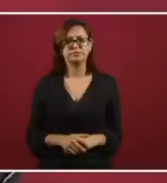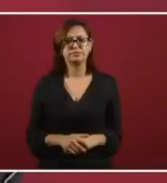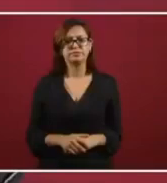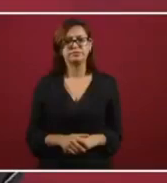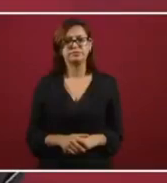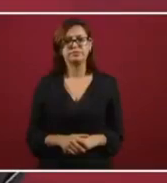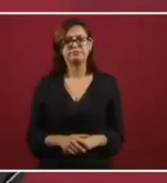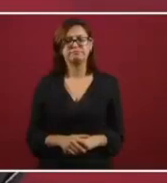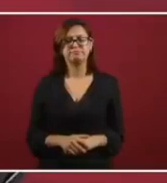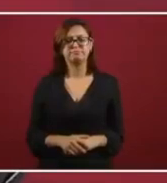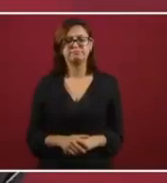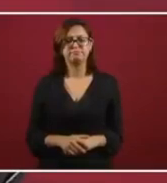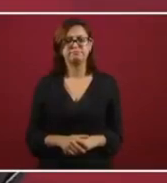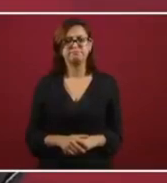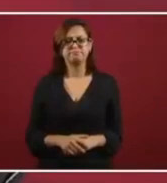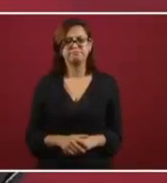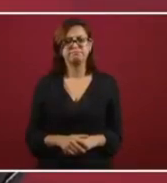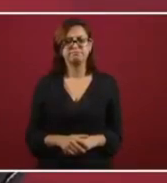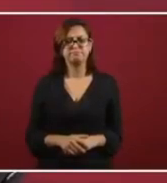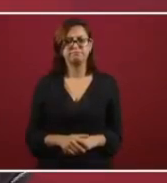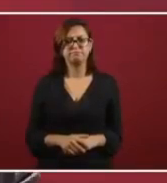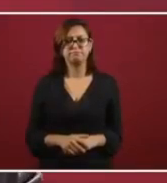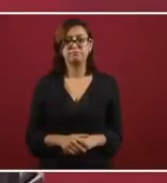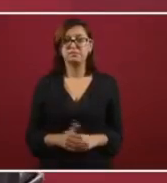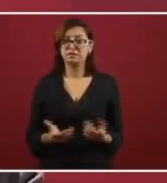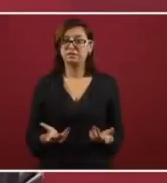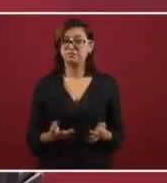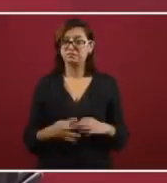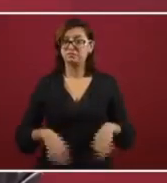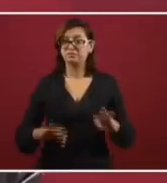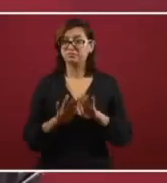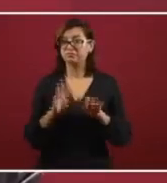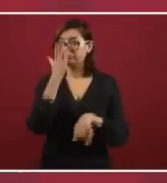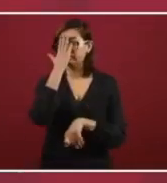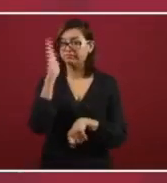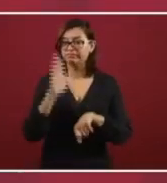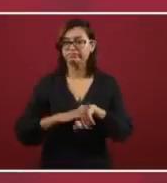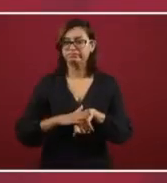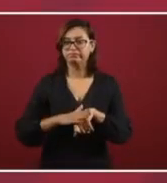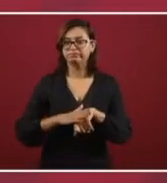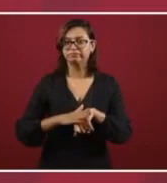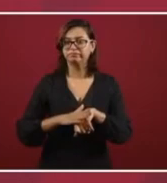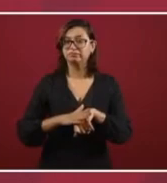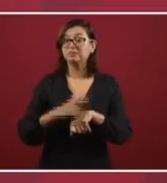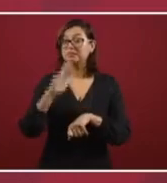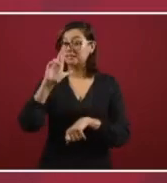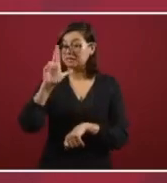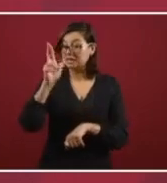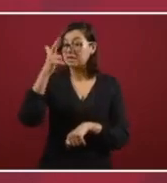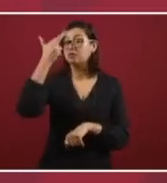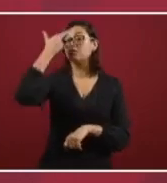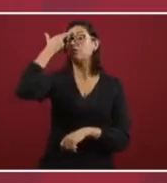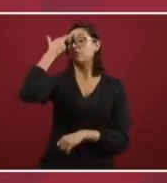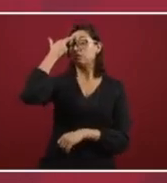d tomar en cuenta no olvidar